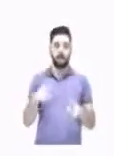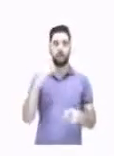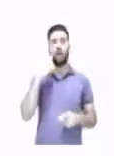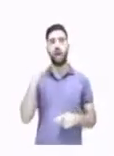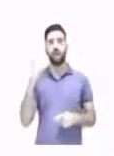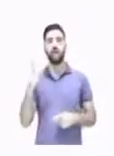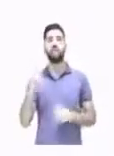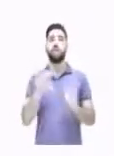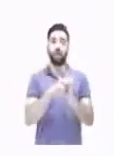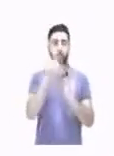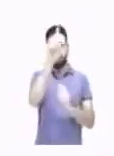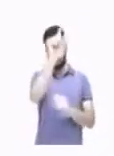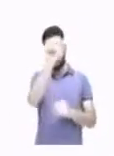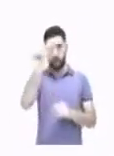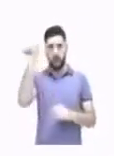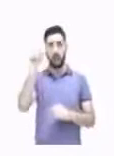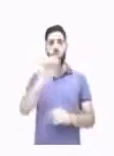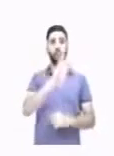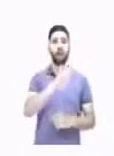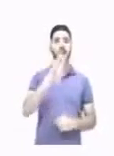Entonces alfa vale